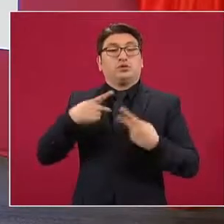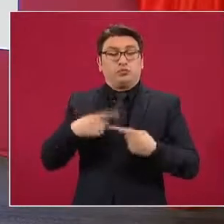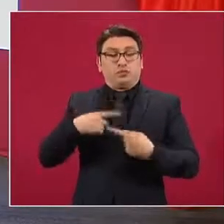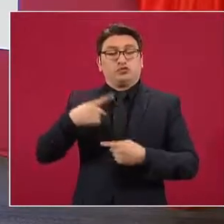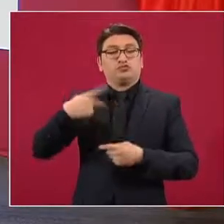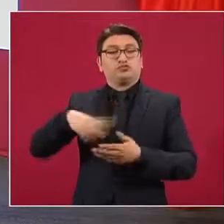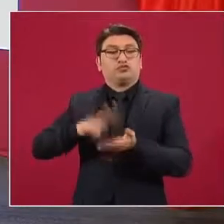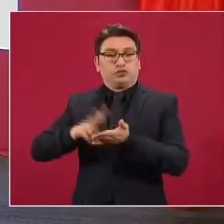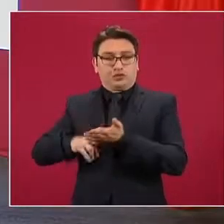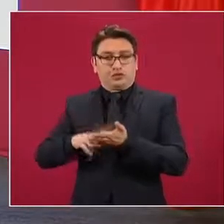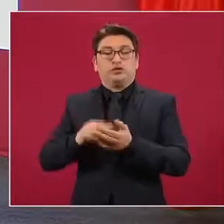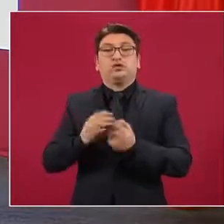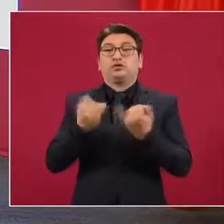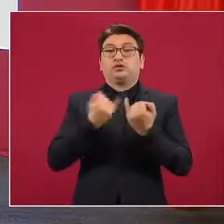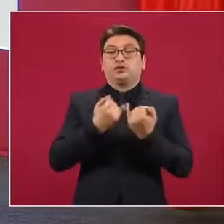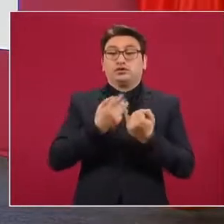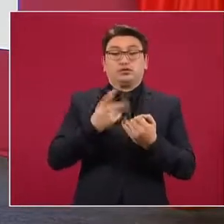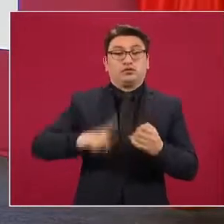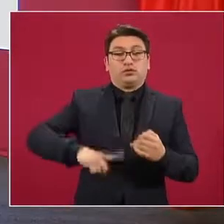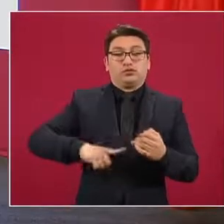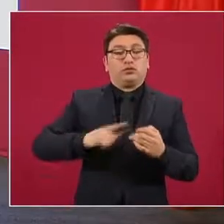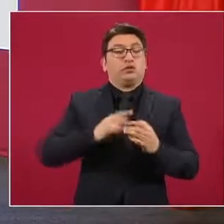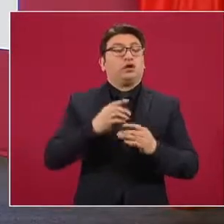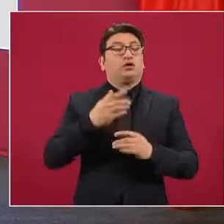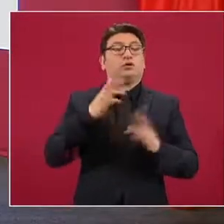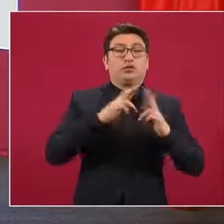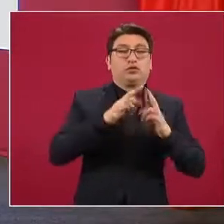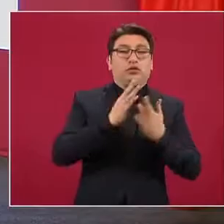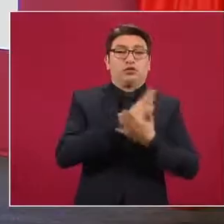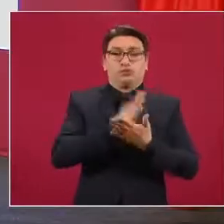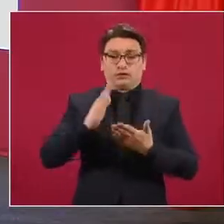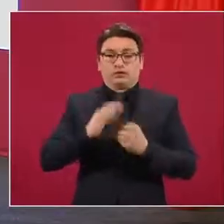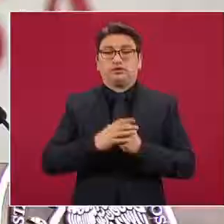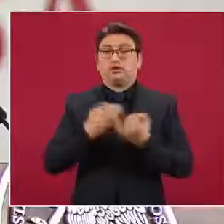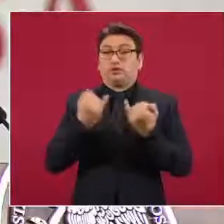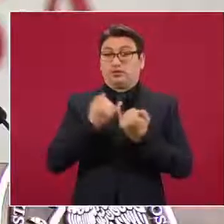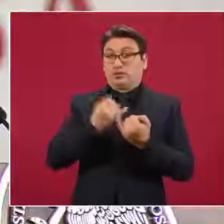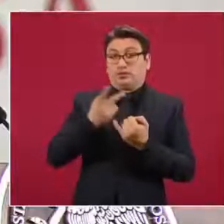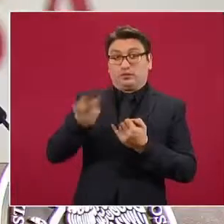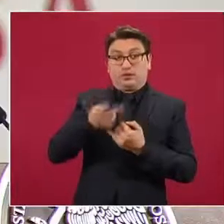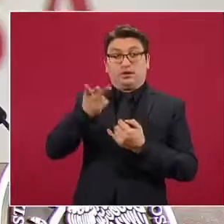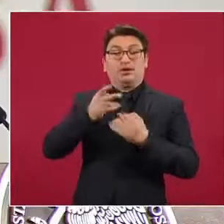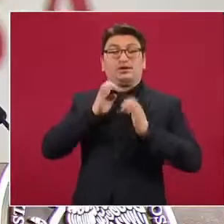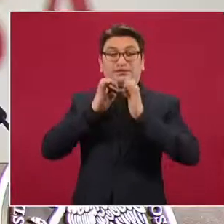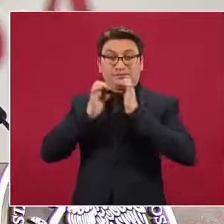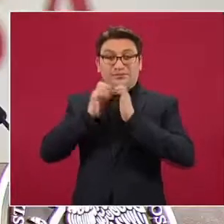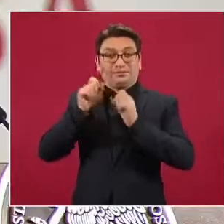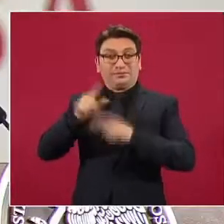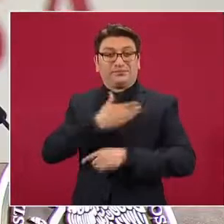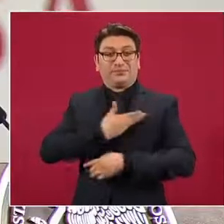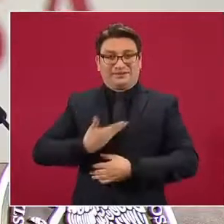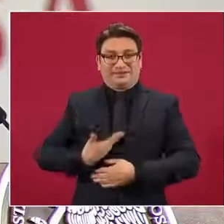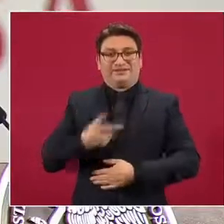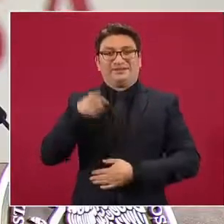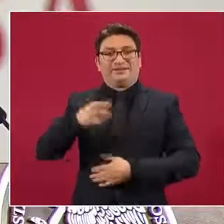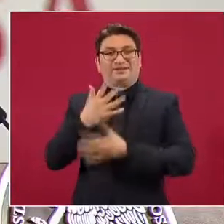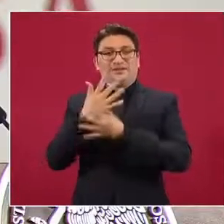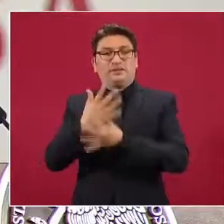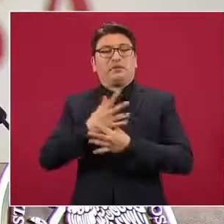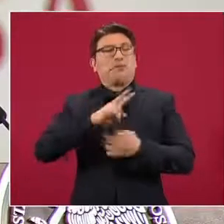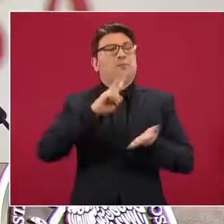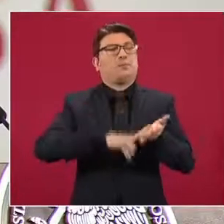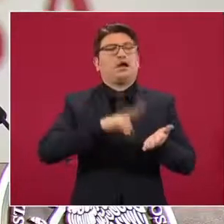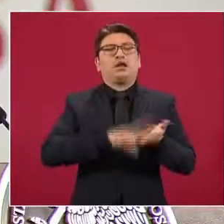Incluye también una entrevista con el propio presidente, quien, entre otros temas, nos habla de los valores que considera